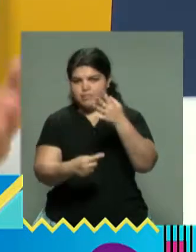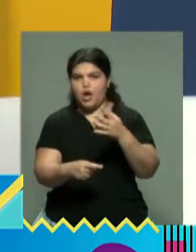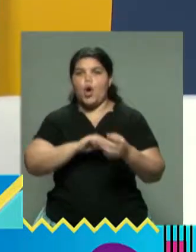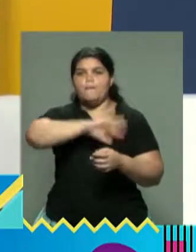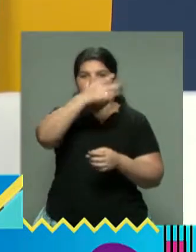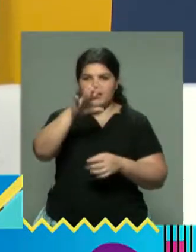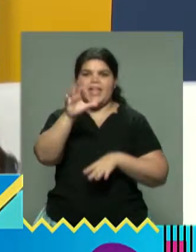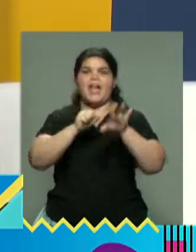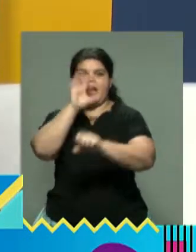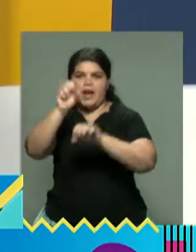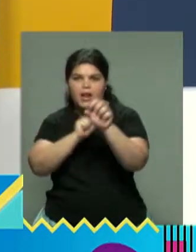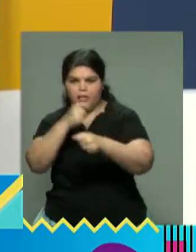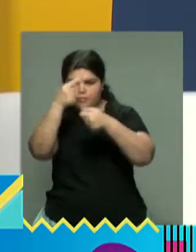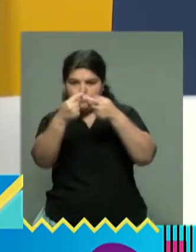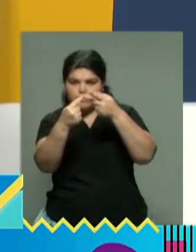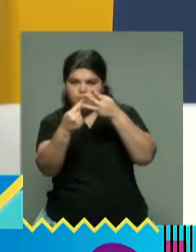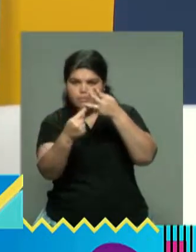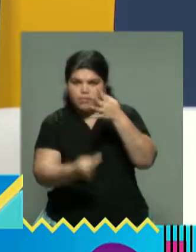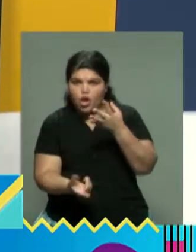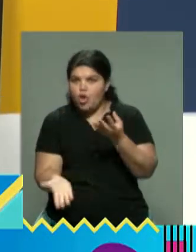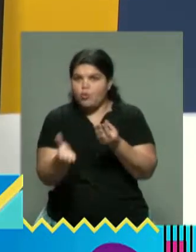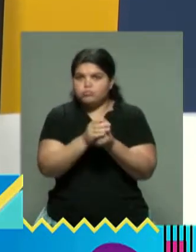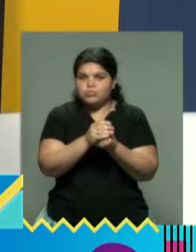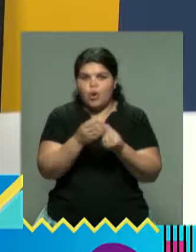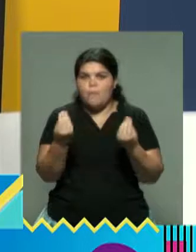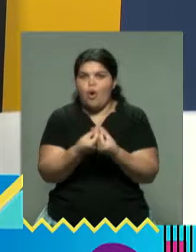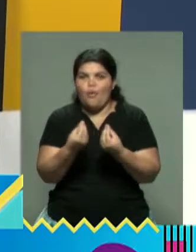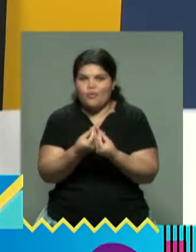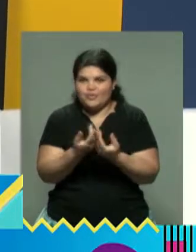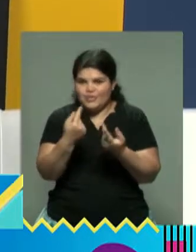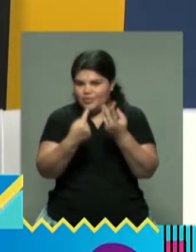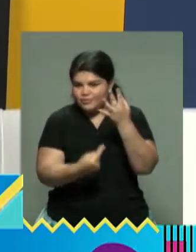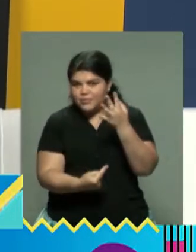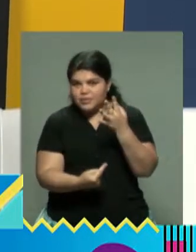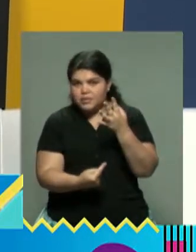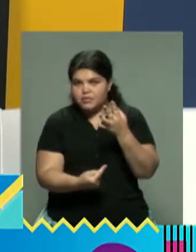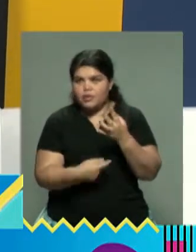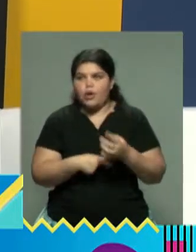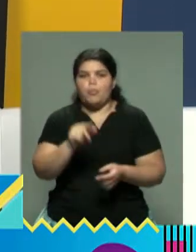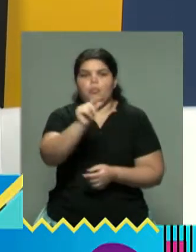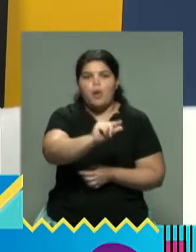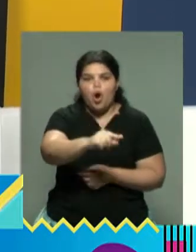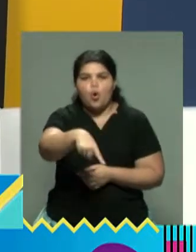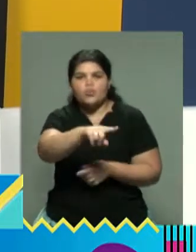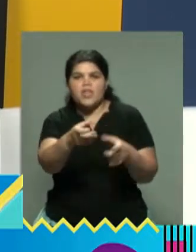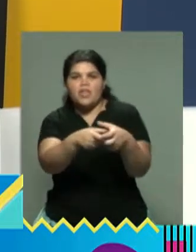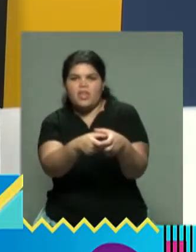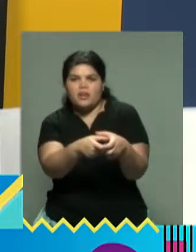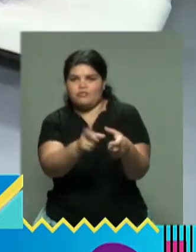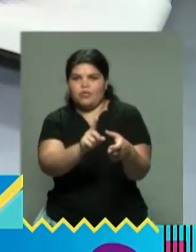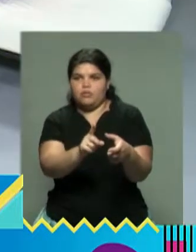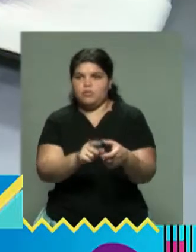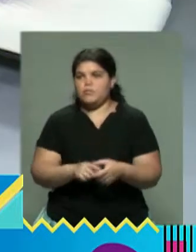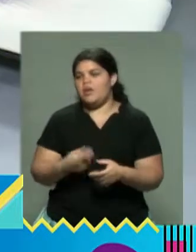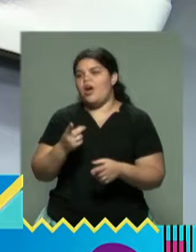montaña, escalada, sumás todo eso y es mucho. Es mucho, claro, ahí es donde se tiene que atacar, no es a que son pocos ustedes. Cuando vos que a veces todo. trabajamos